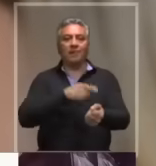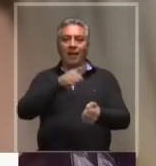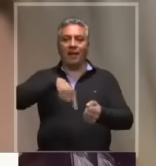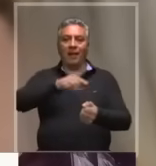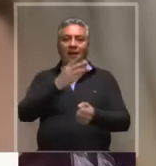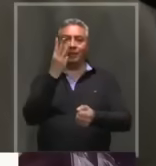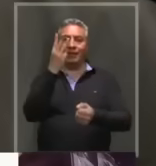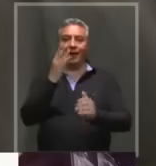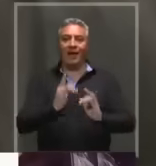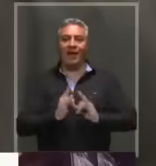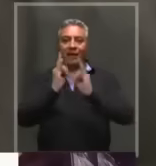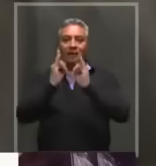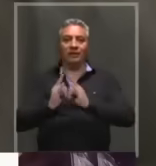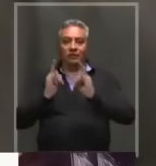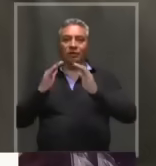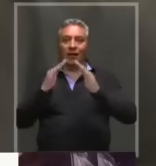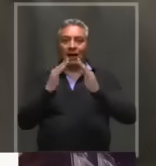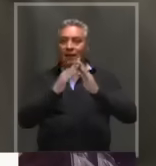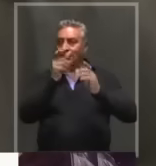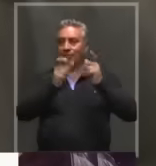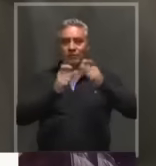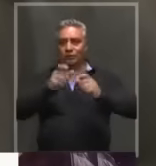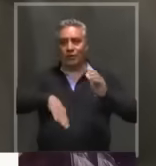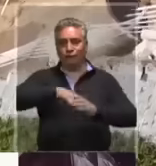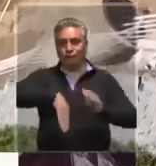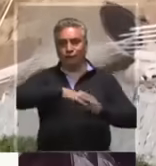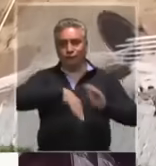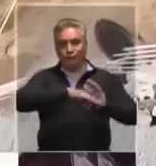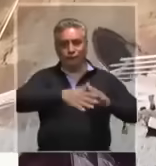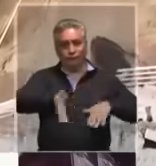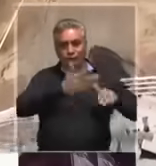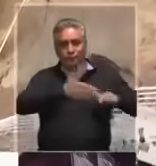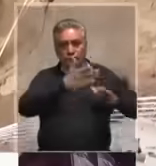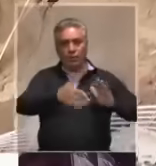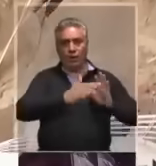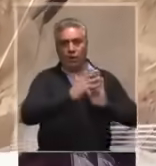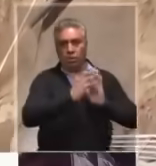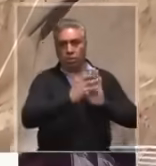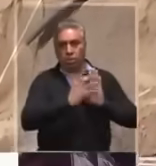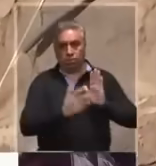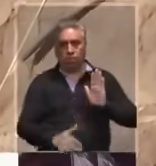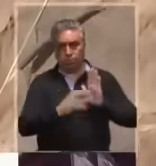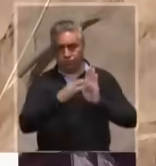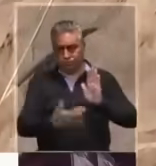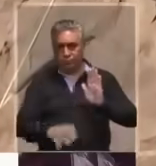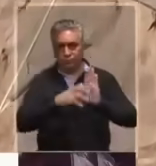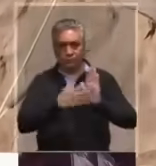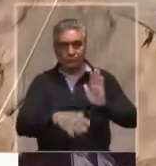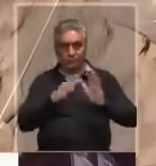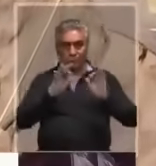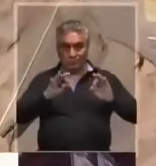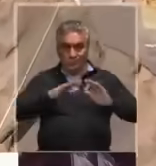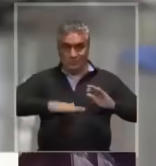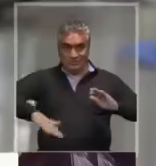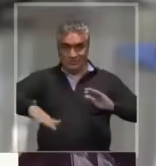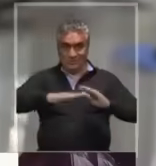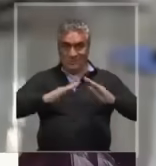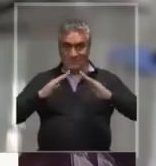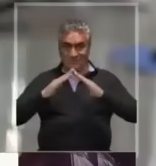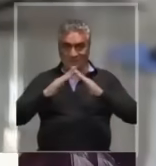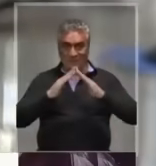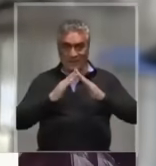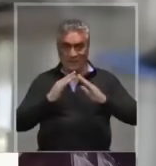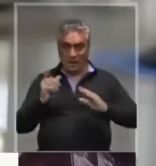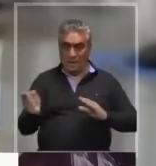fueron desalojados tras los 2 socavones que se comenzaron a abrir frente a los cimientos de sus viviendas. El primer socavón,